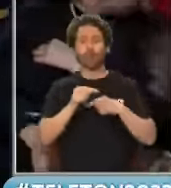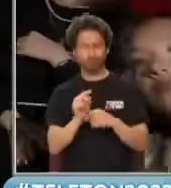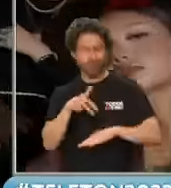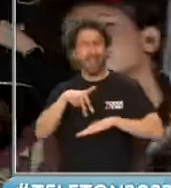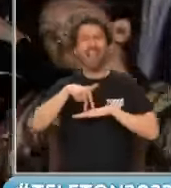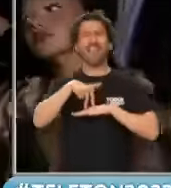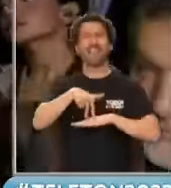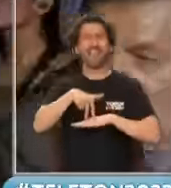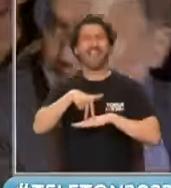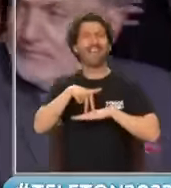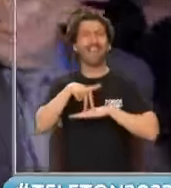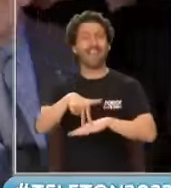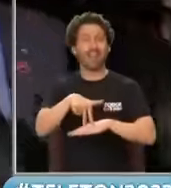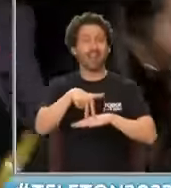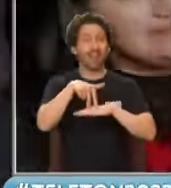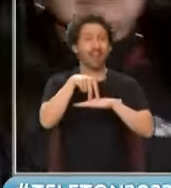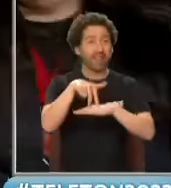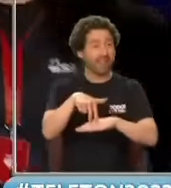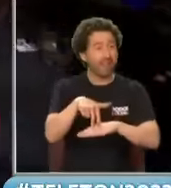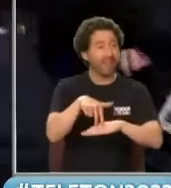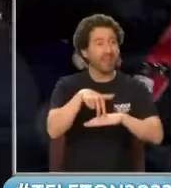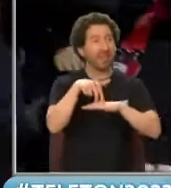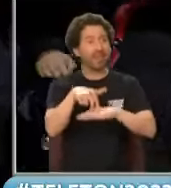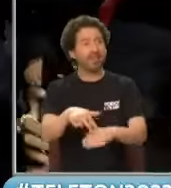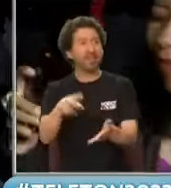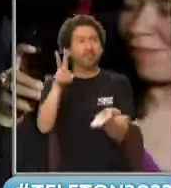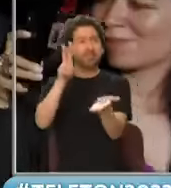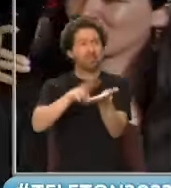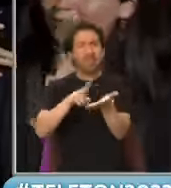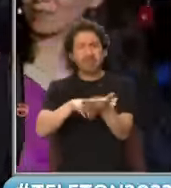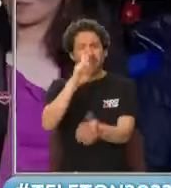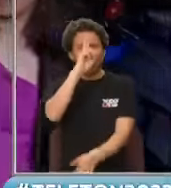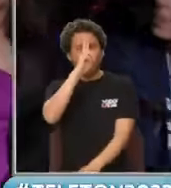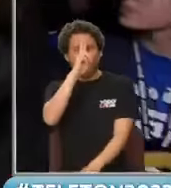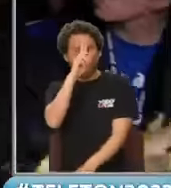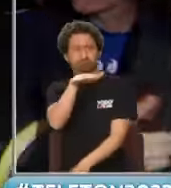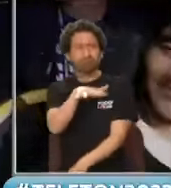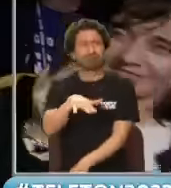aquí es tan surreal.